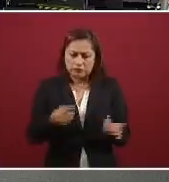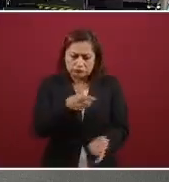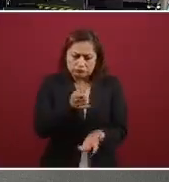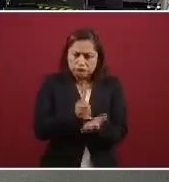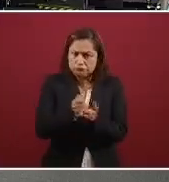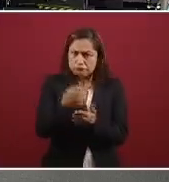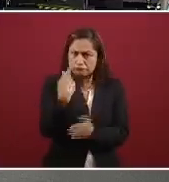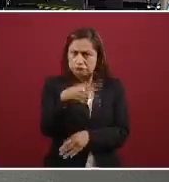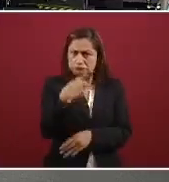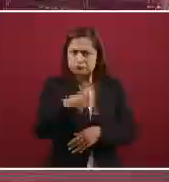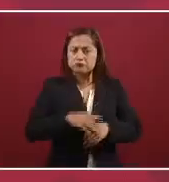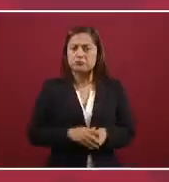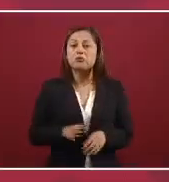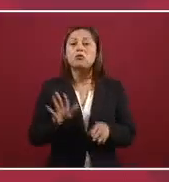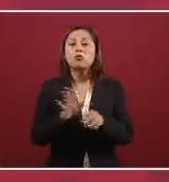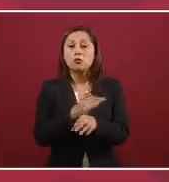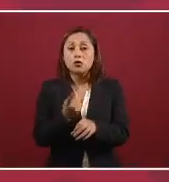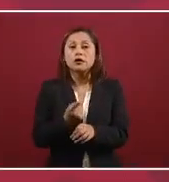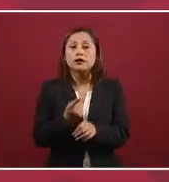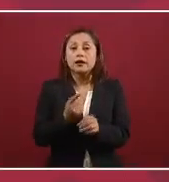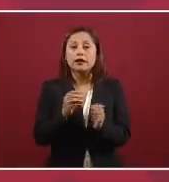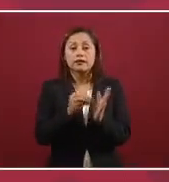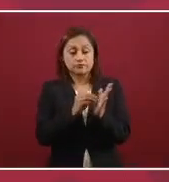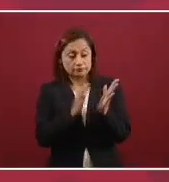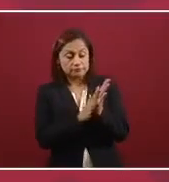Eso fue un abuso